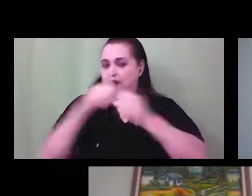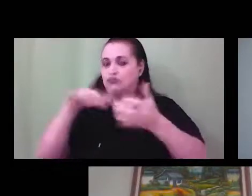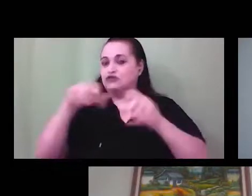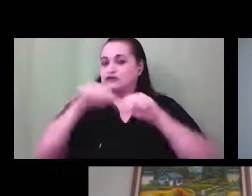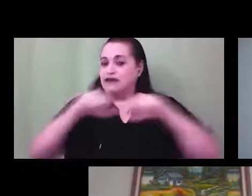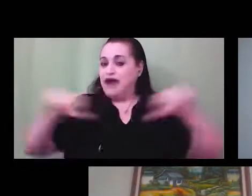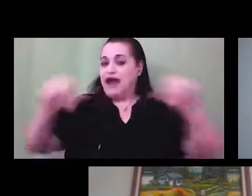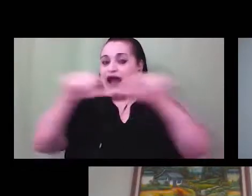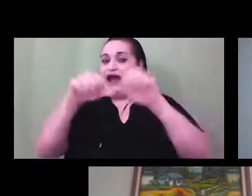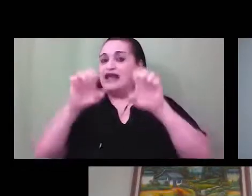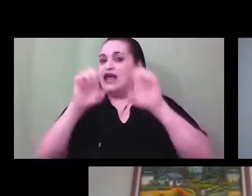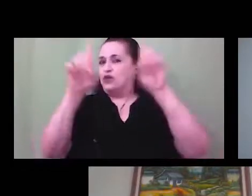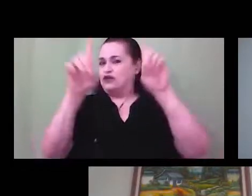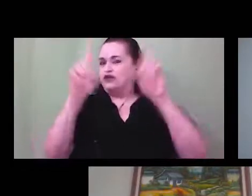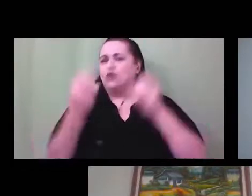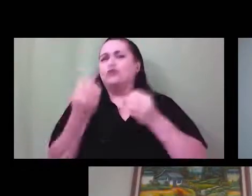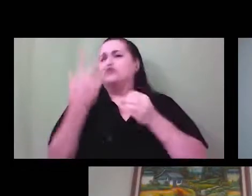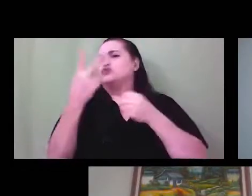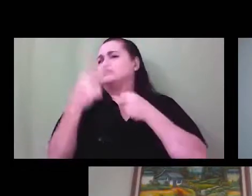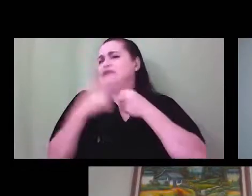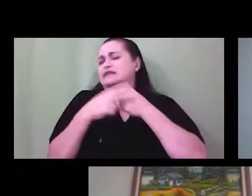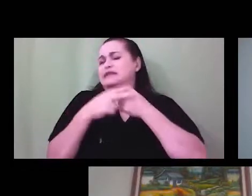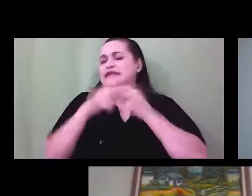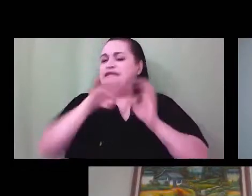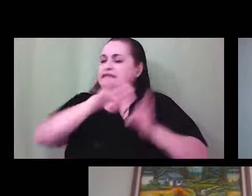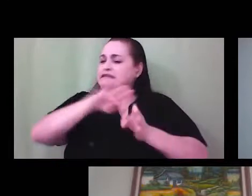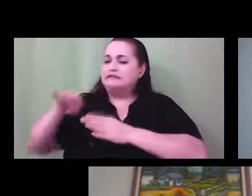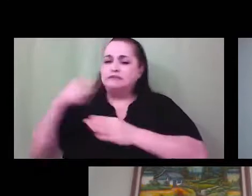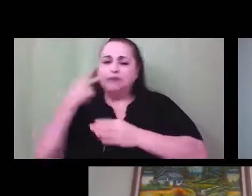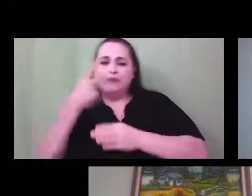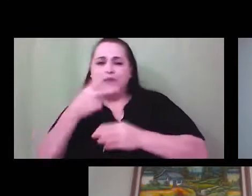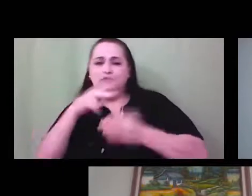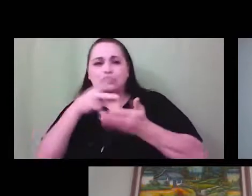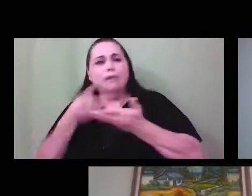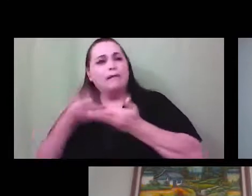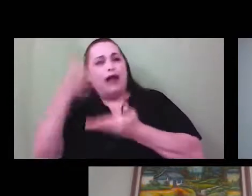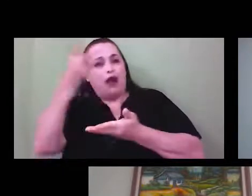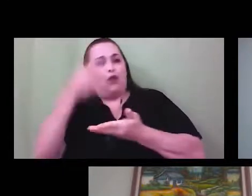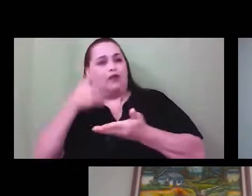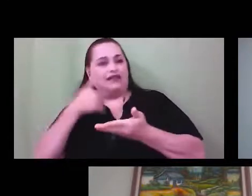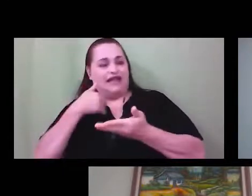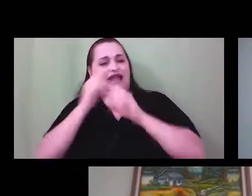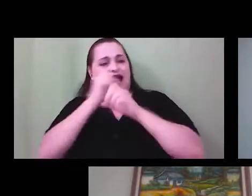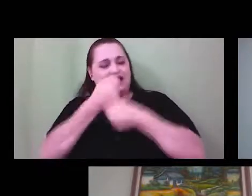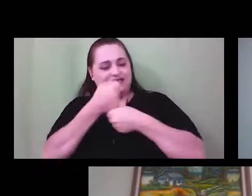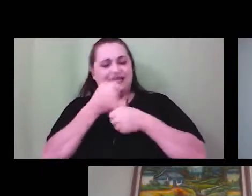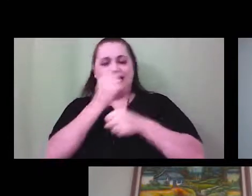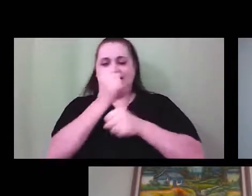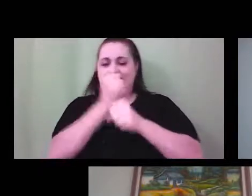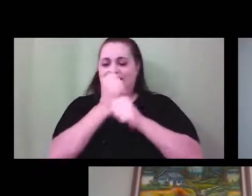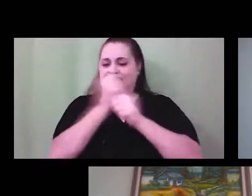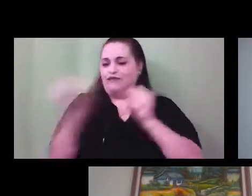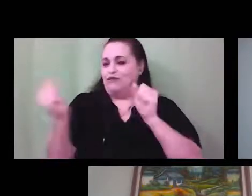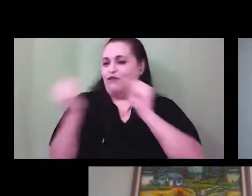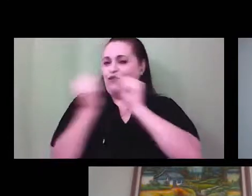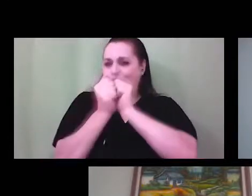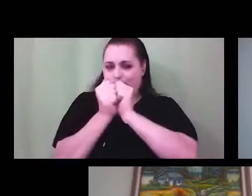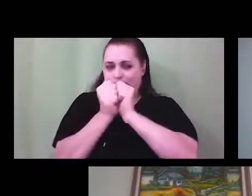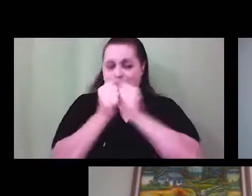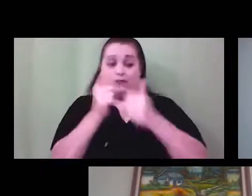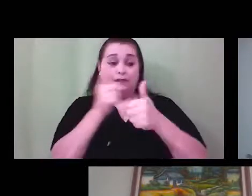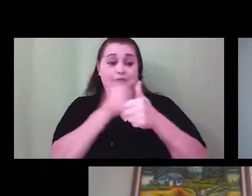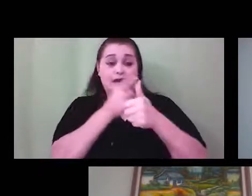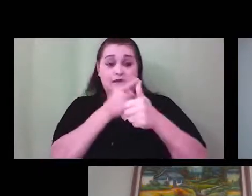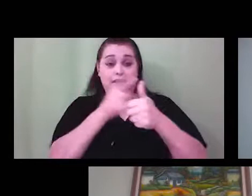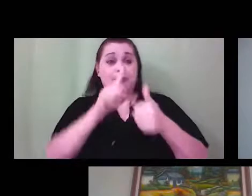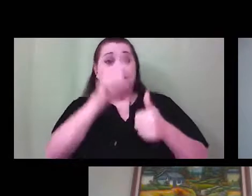en muchos casos dejamos de lado el valor que tiene realizar ese trabajo conjunto. Entonces, la primera pregunta que les voy a